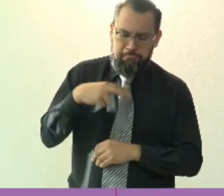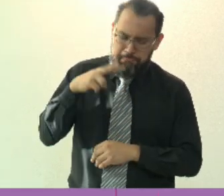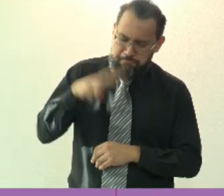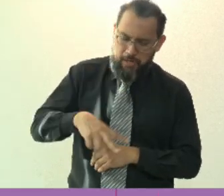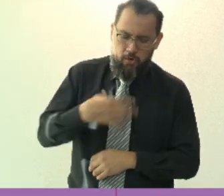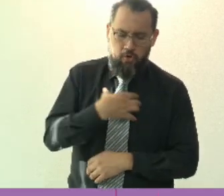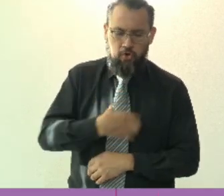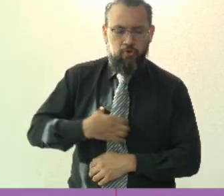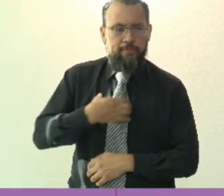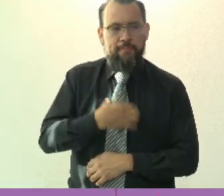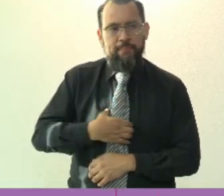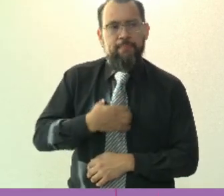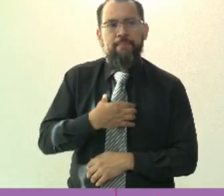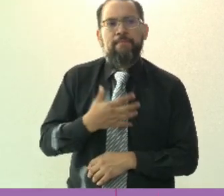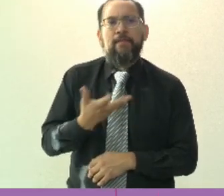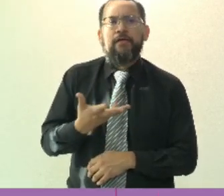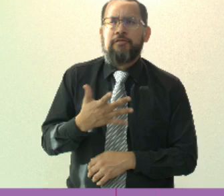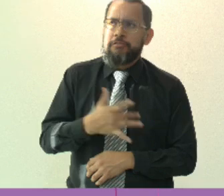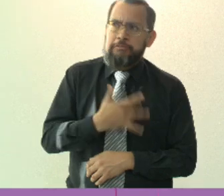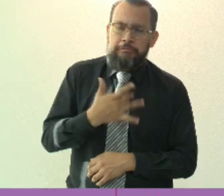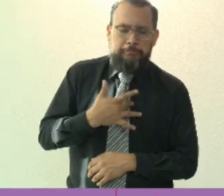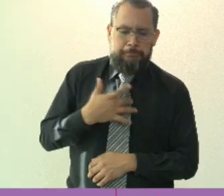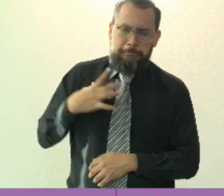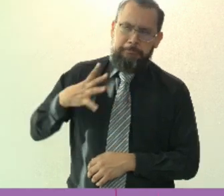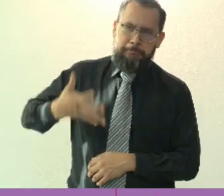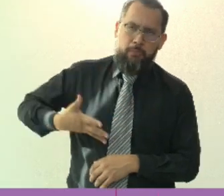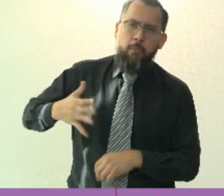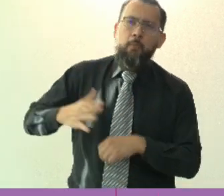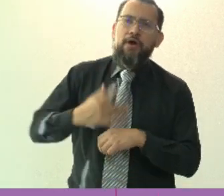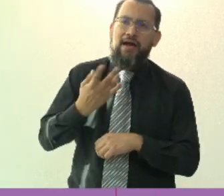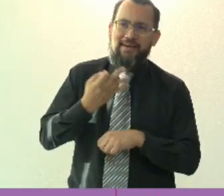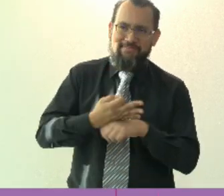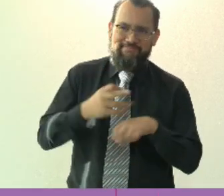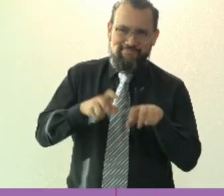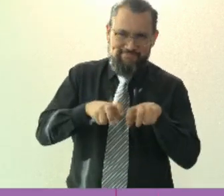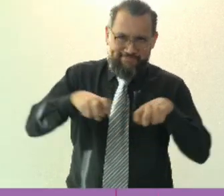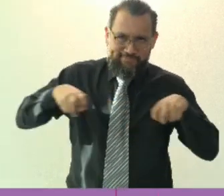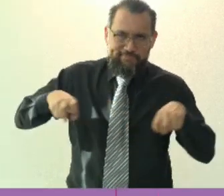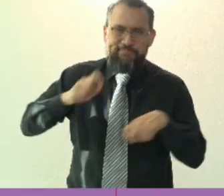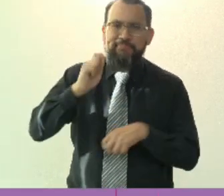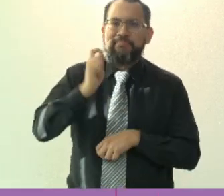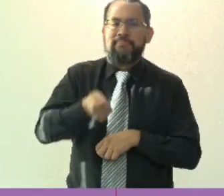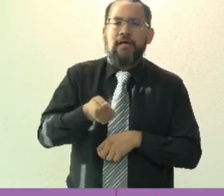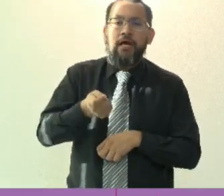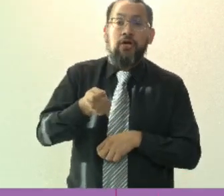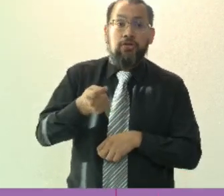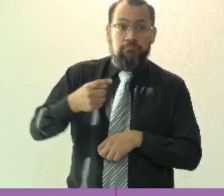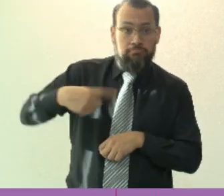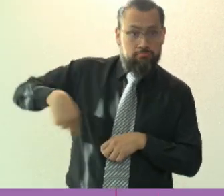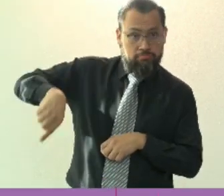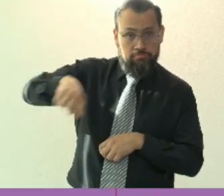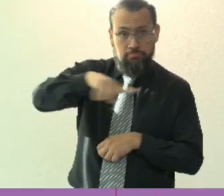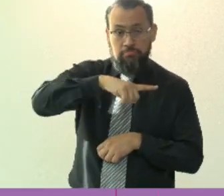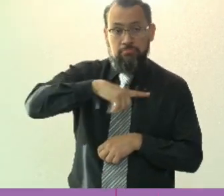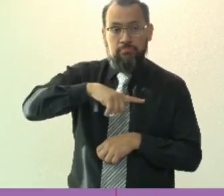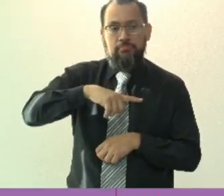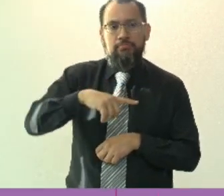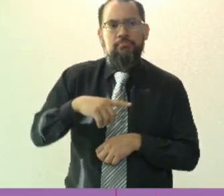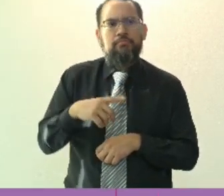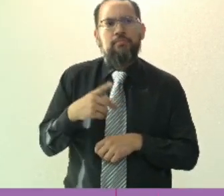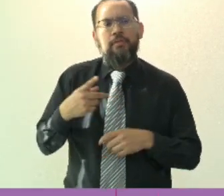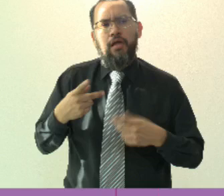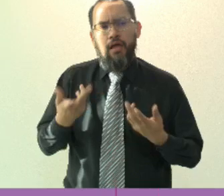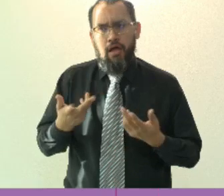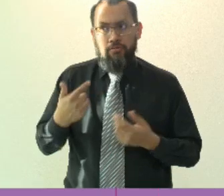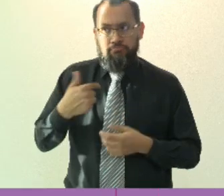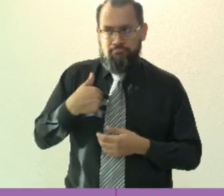contenta, muy honrada de estar en este panel, porque además de que las personas que me